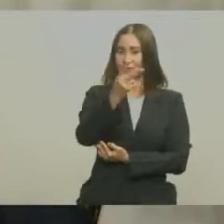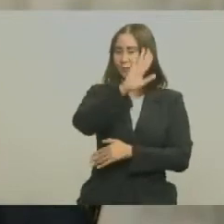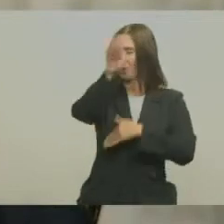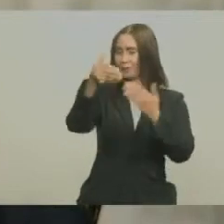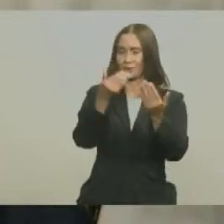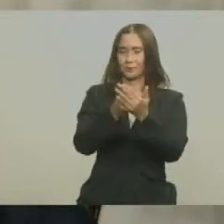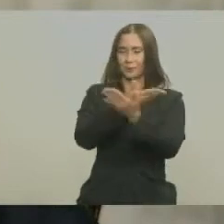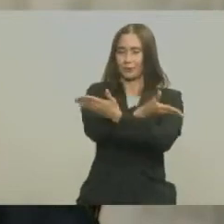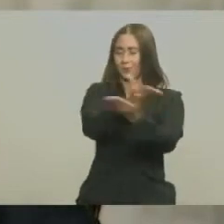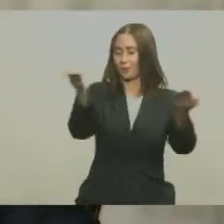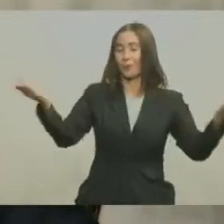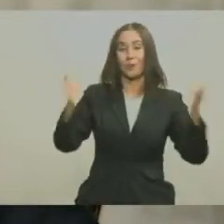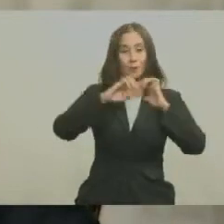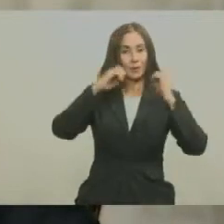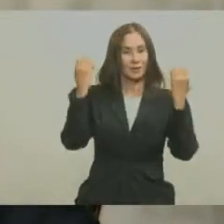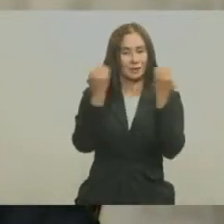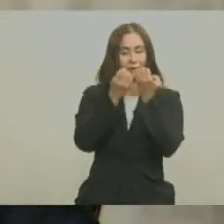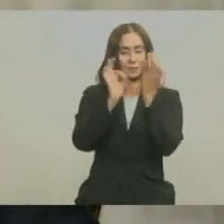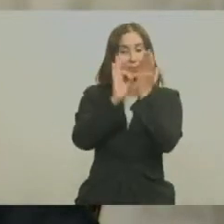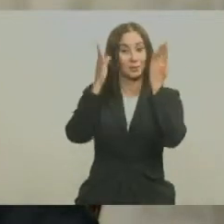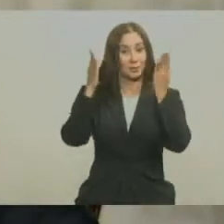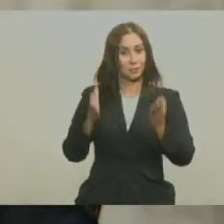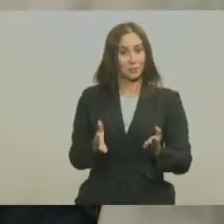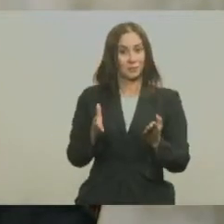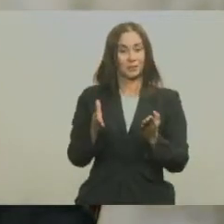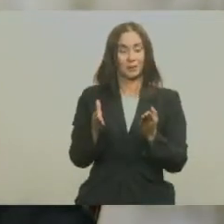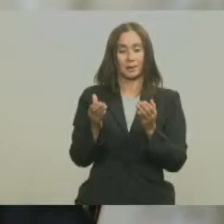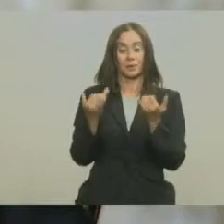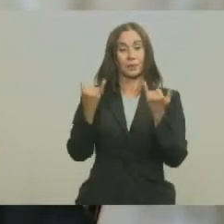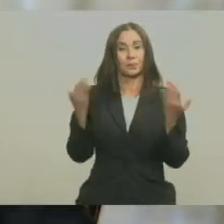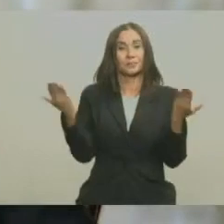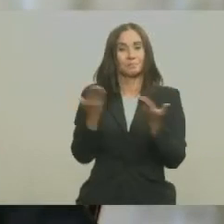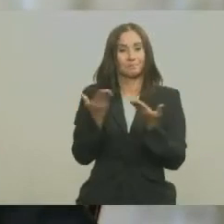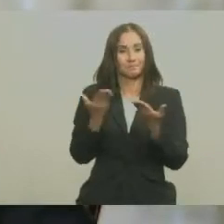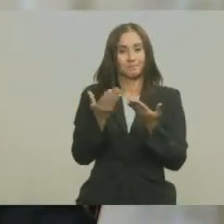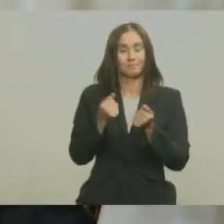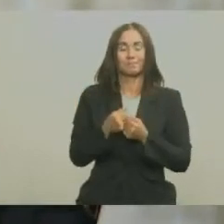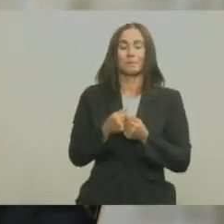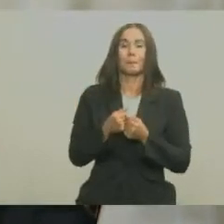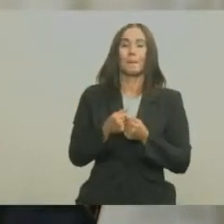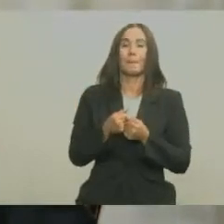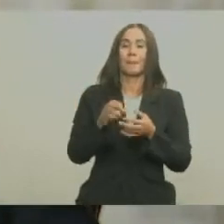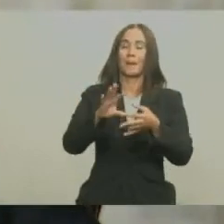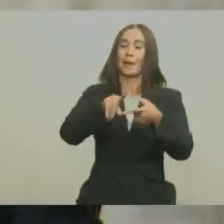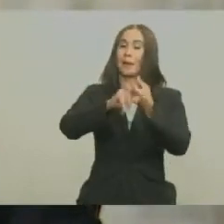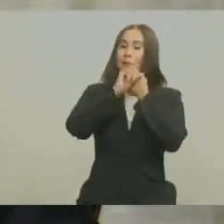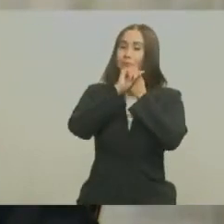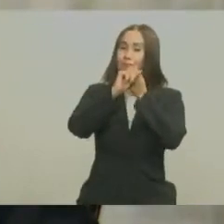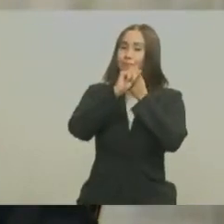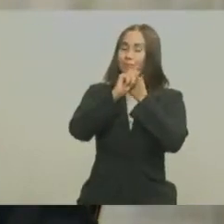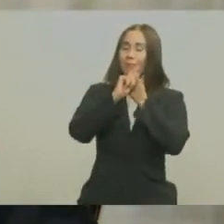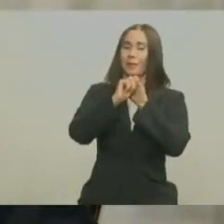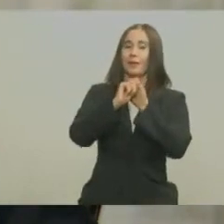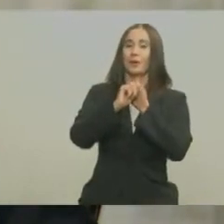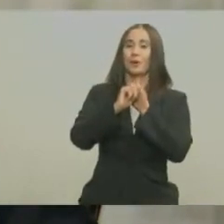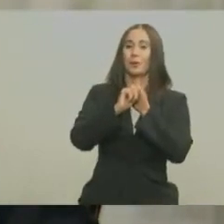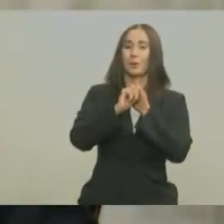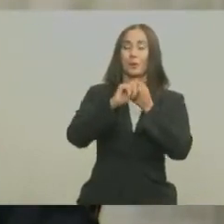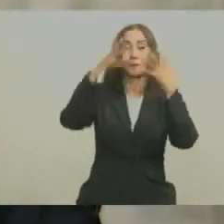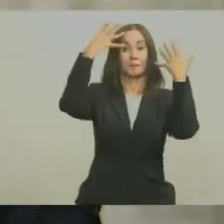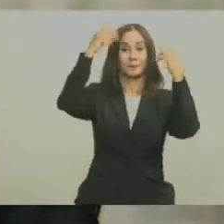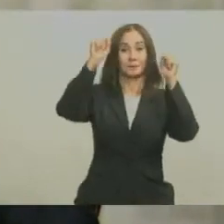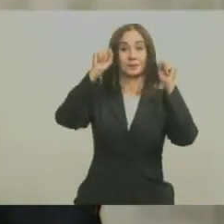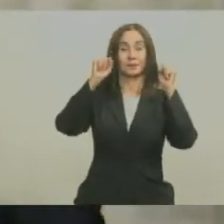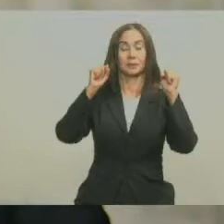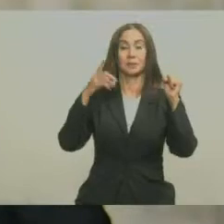a todo el equipo de funcionarios que lo acompañan. Compañero Alfredo Pacheco, Presidente